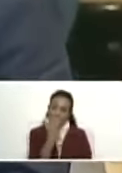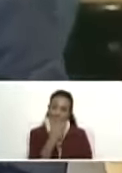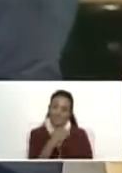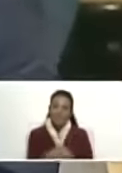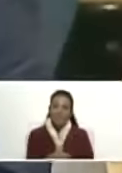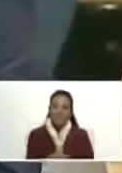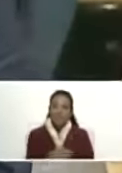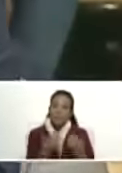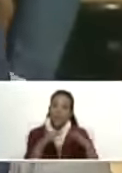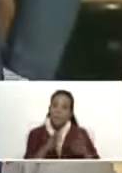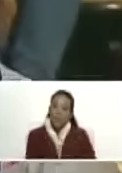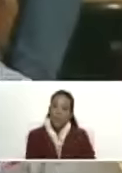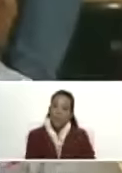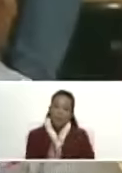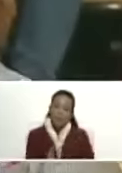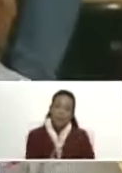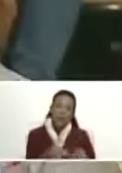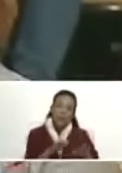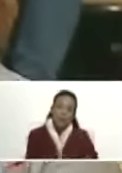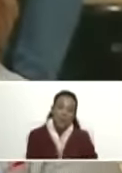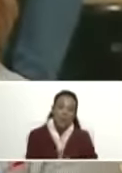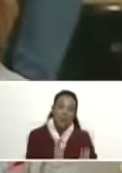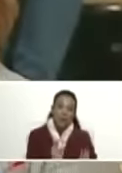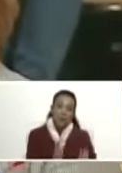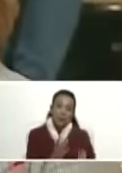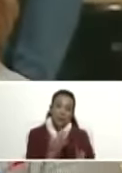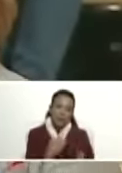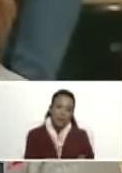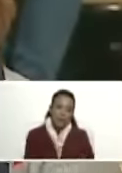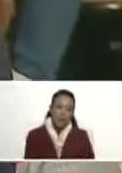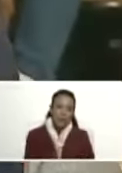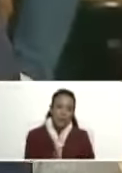Te habían dado de baja, perdón. Pepe Rangel.